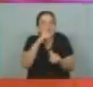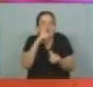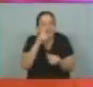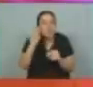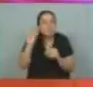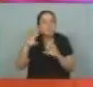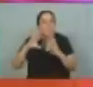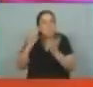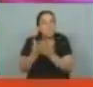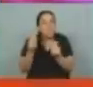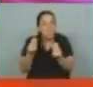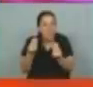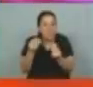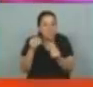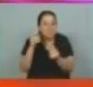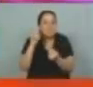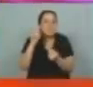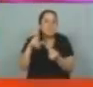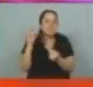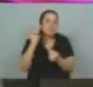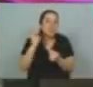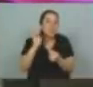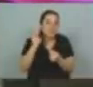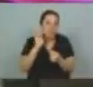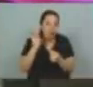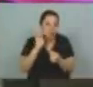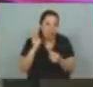ellos están vibrando e interpretan los sonidos.